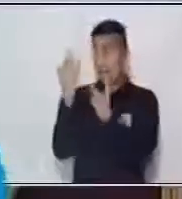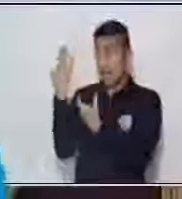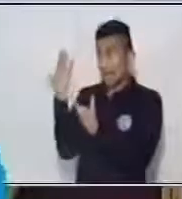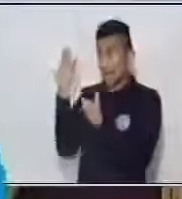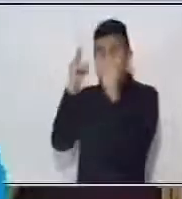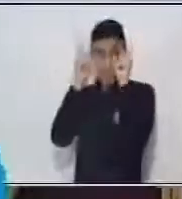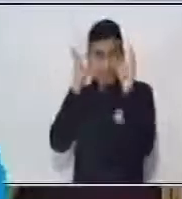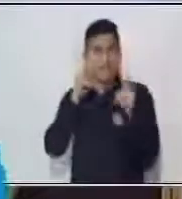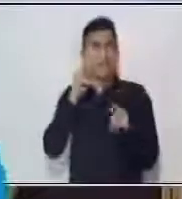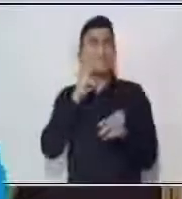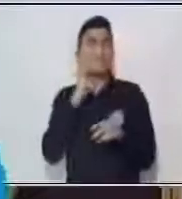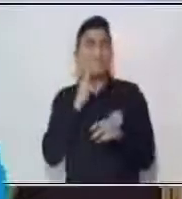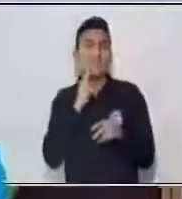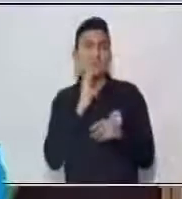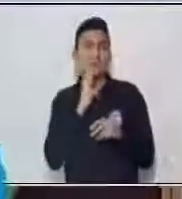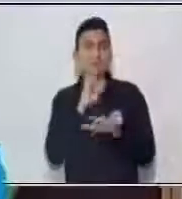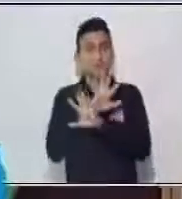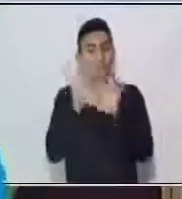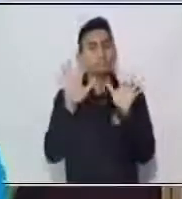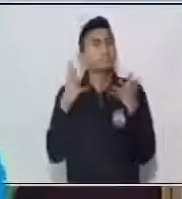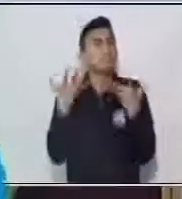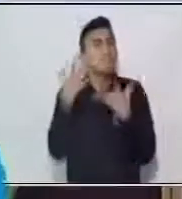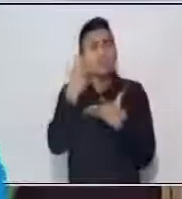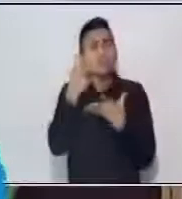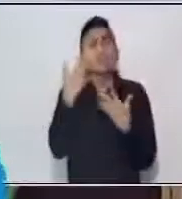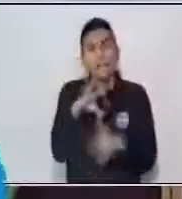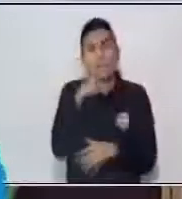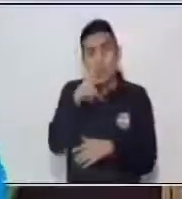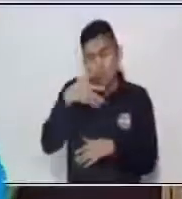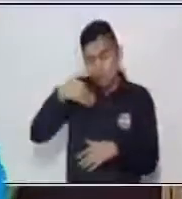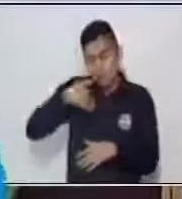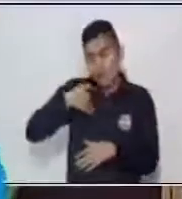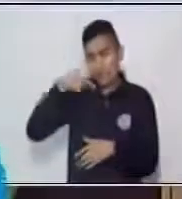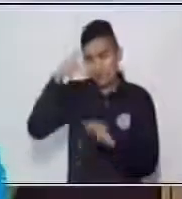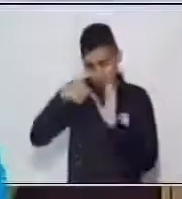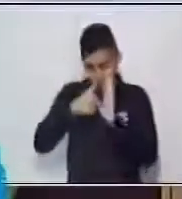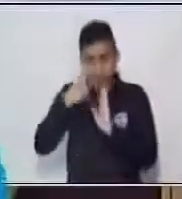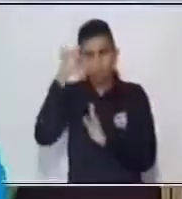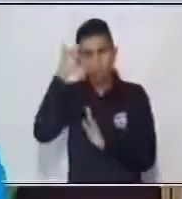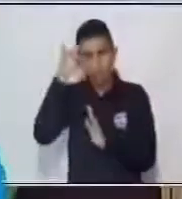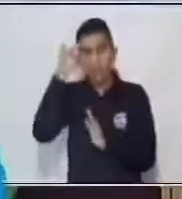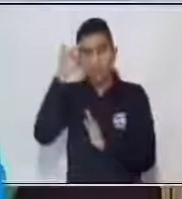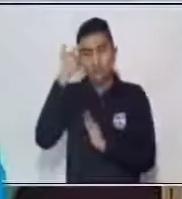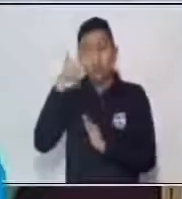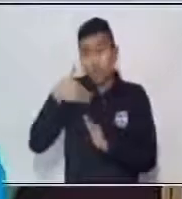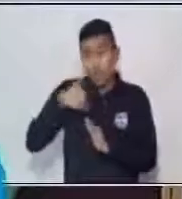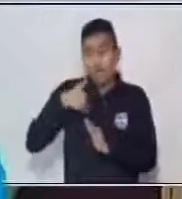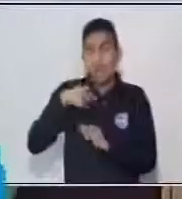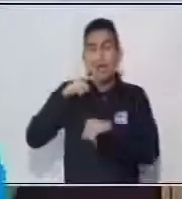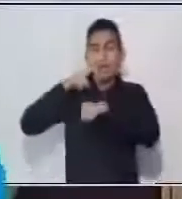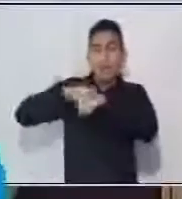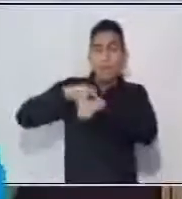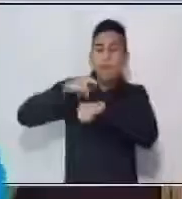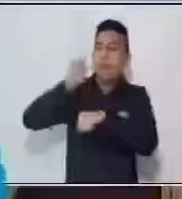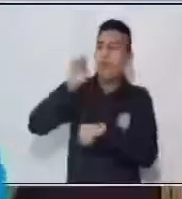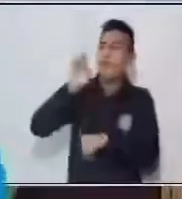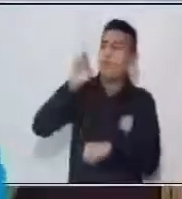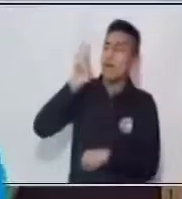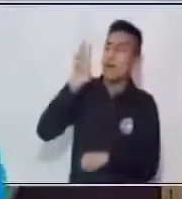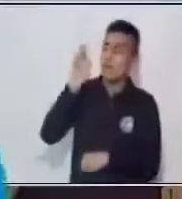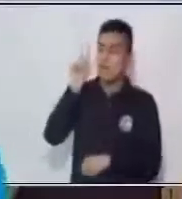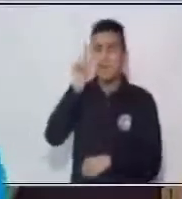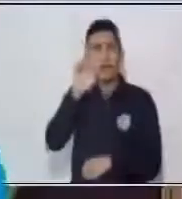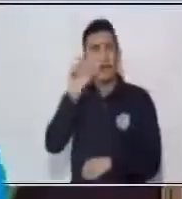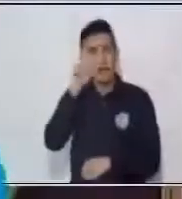al verbo y en este caso me imagino que también tienes presente que hay tiempos verbales, muy bien, y